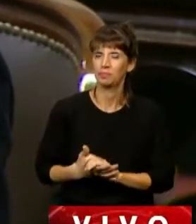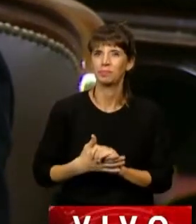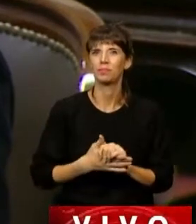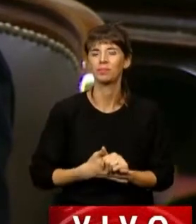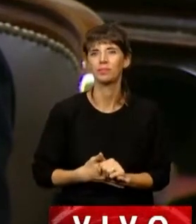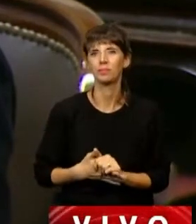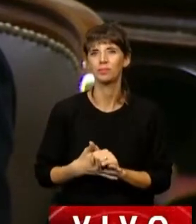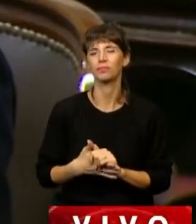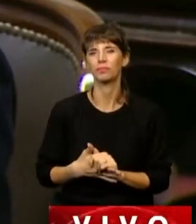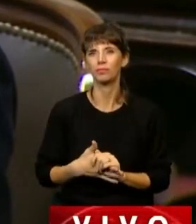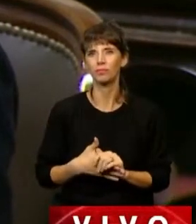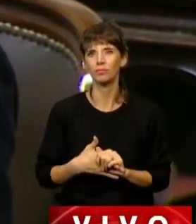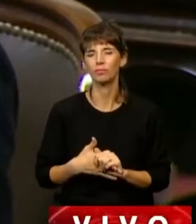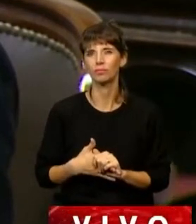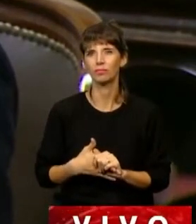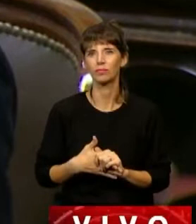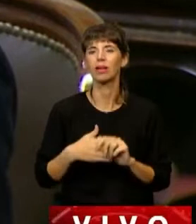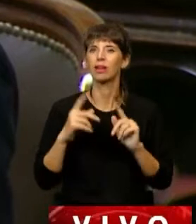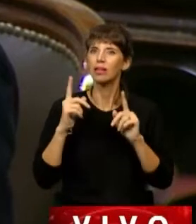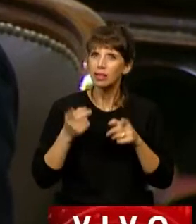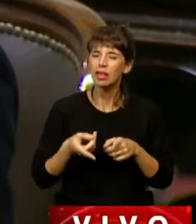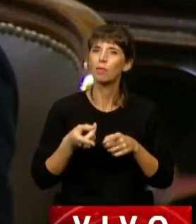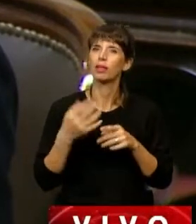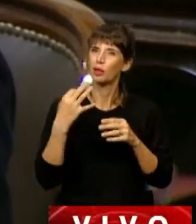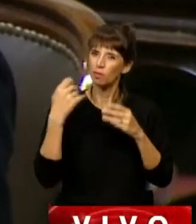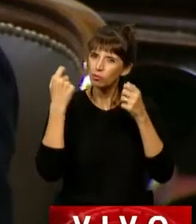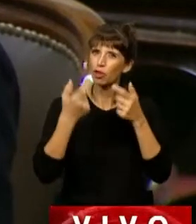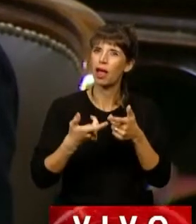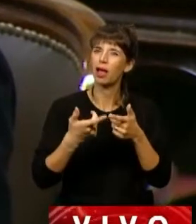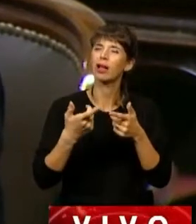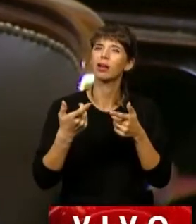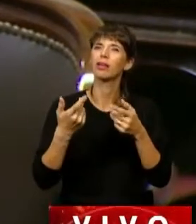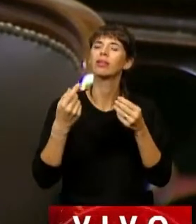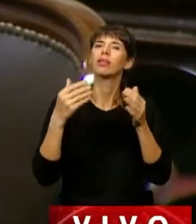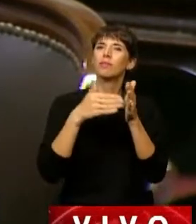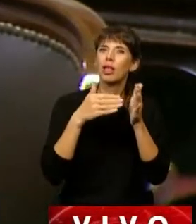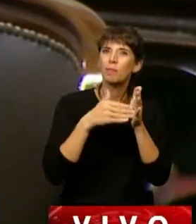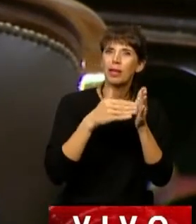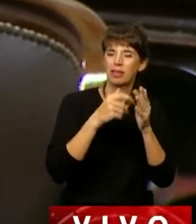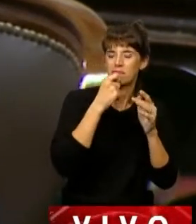Creemos que también tenemos que asegurar condiciones diferenciadas para los pequeños